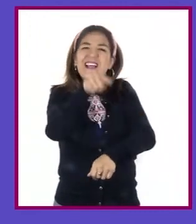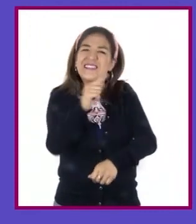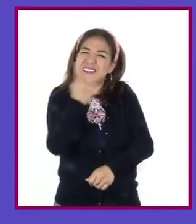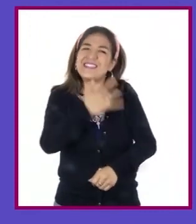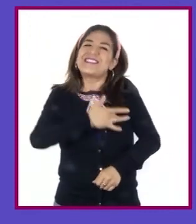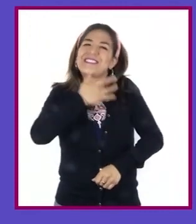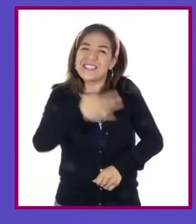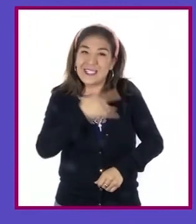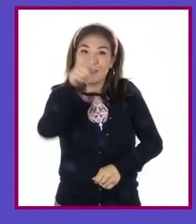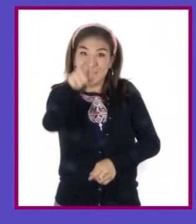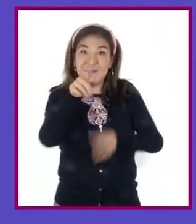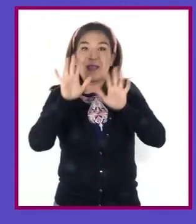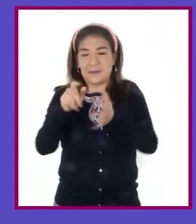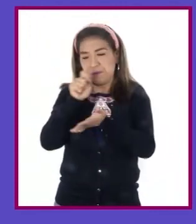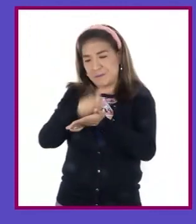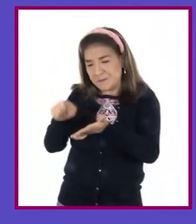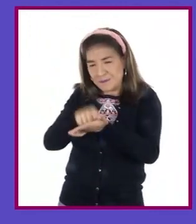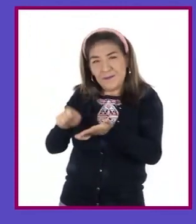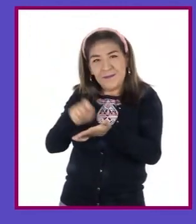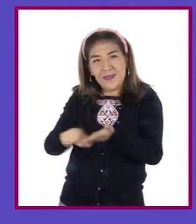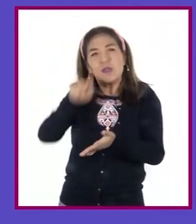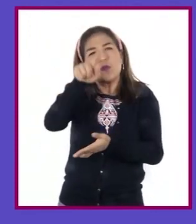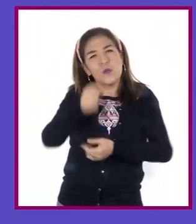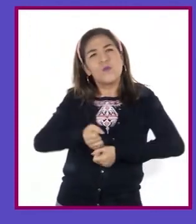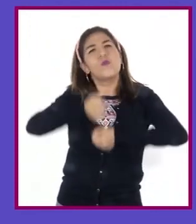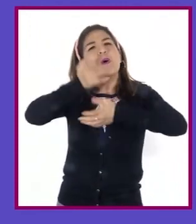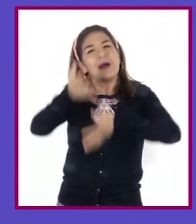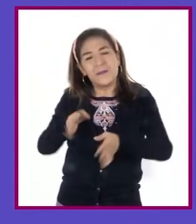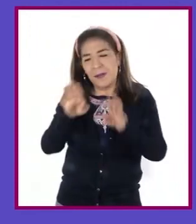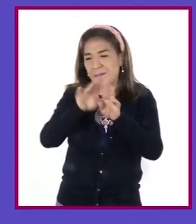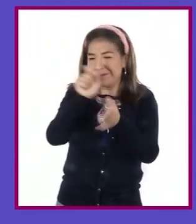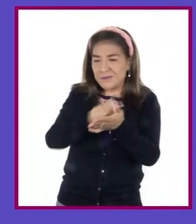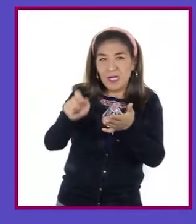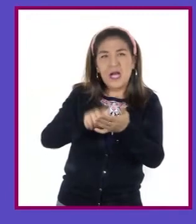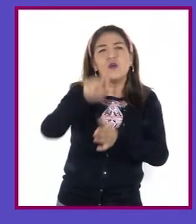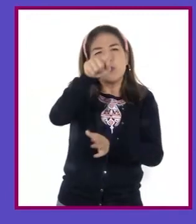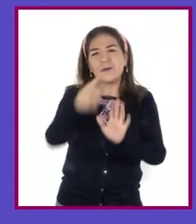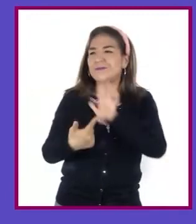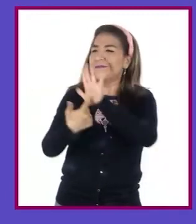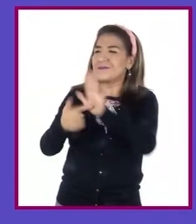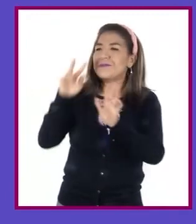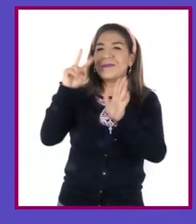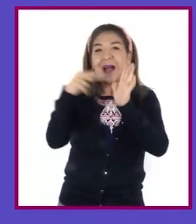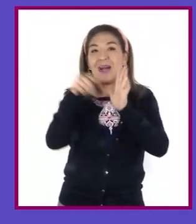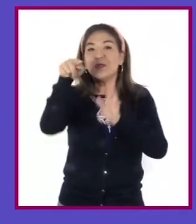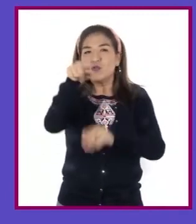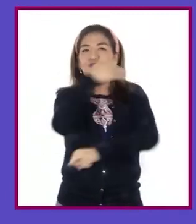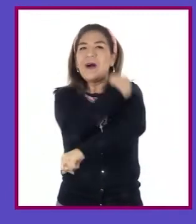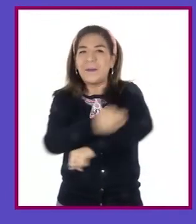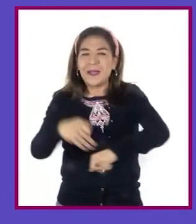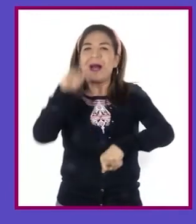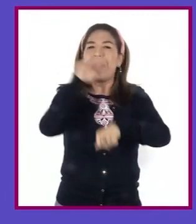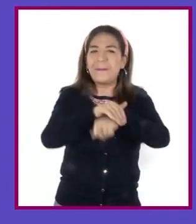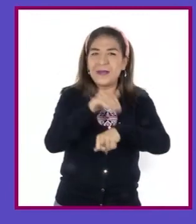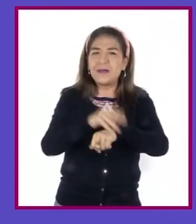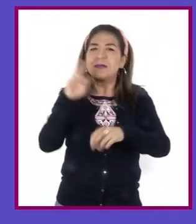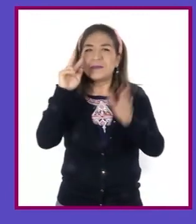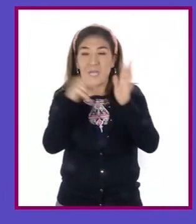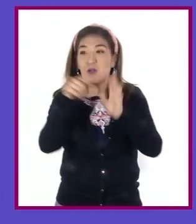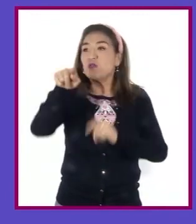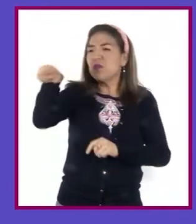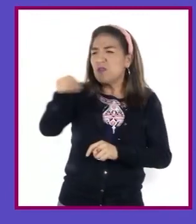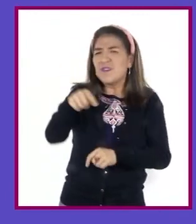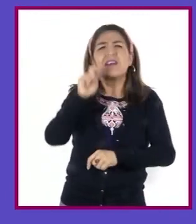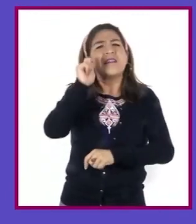hayan terminado, compartan sus poemas o sus textos con sus familiares y amigos y pregúntenles si experimentaron lo mismo